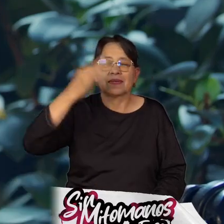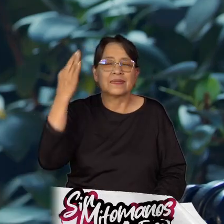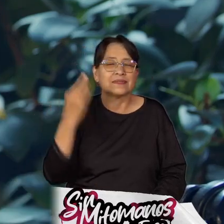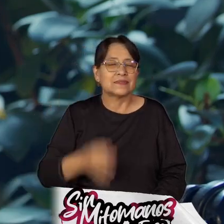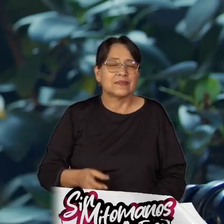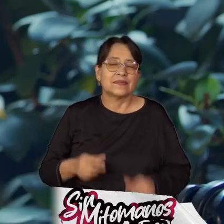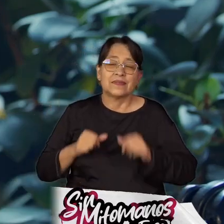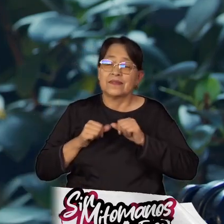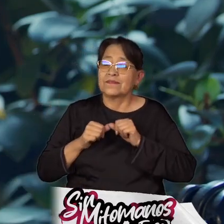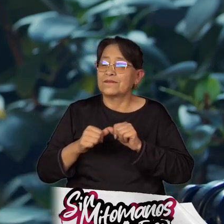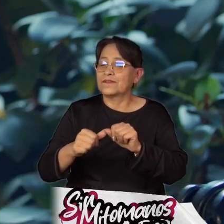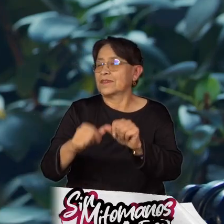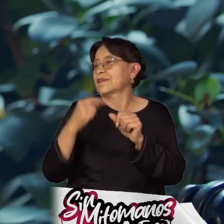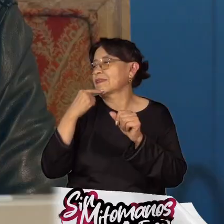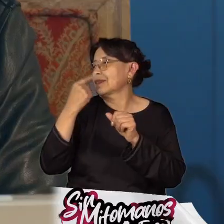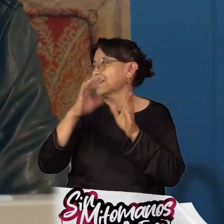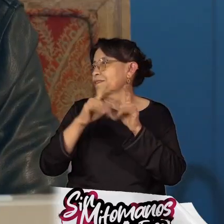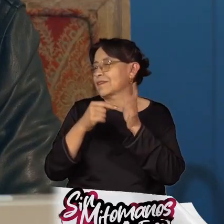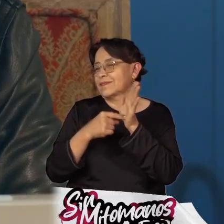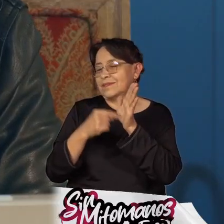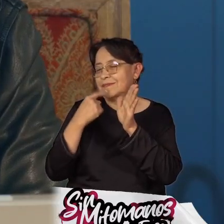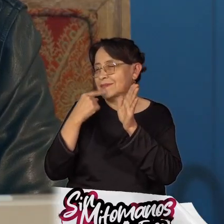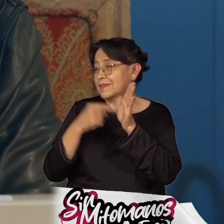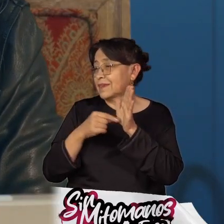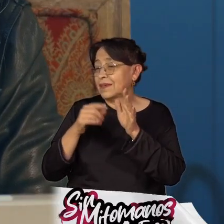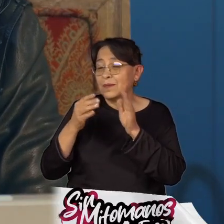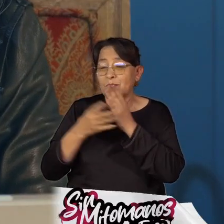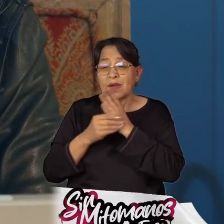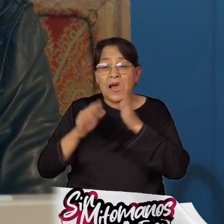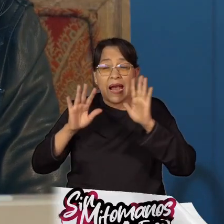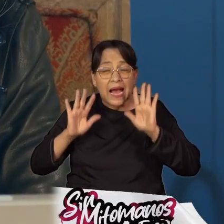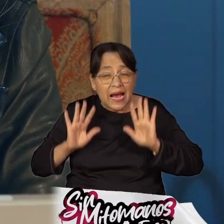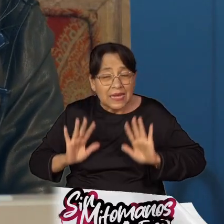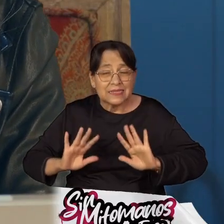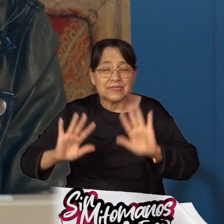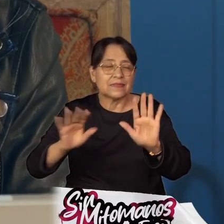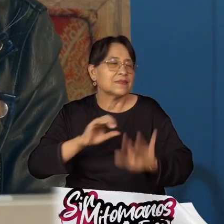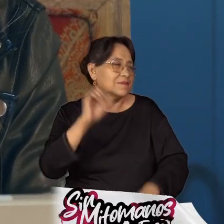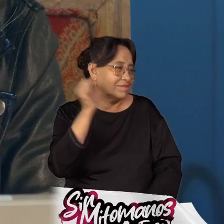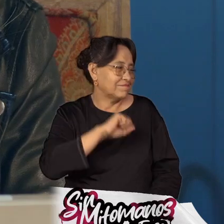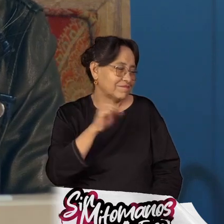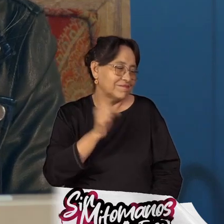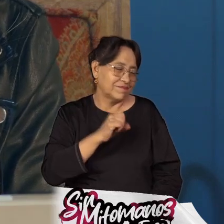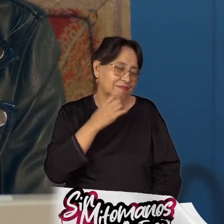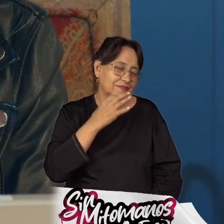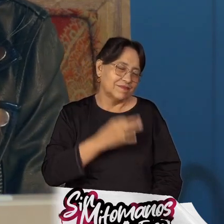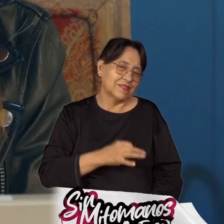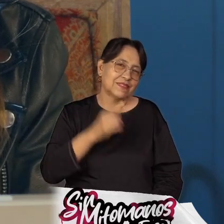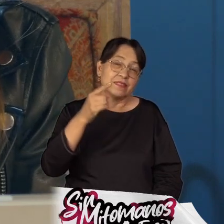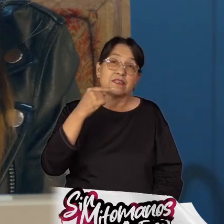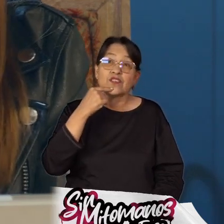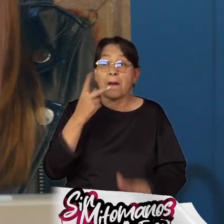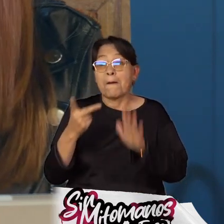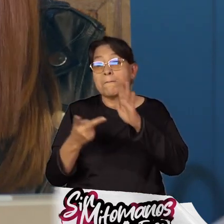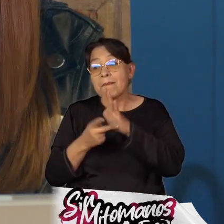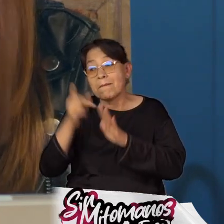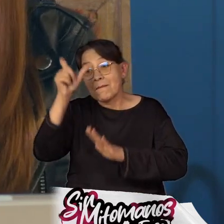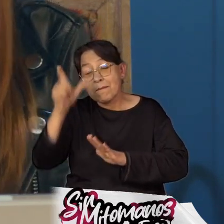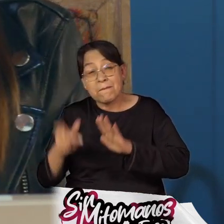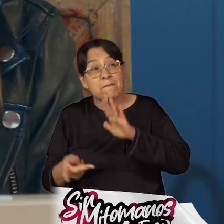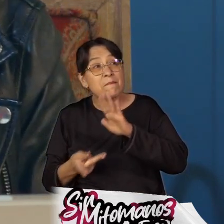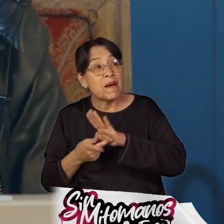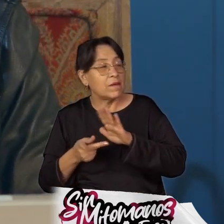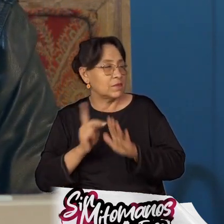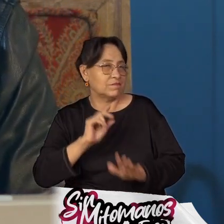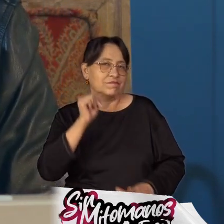tendremos entre nosotros. Es una triste realidad, pero pues durísima. El Señor Jesús lo dijo, no estamos diciendo que el apóstol Pablo lo